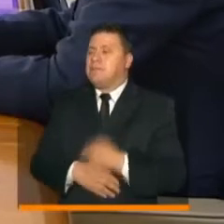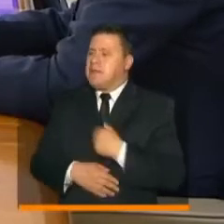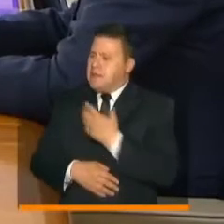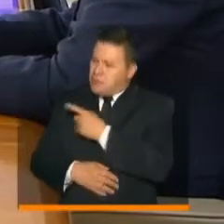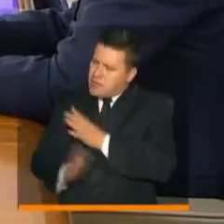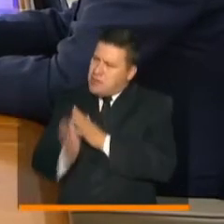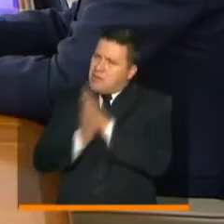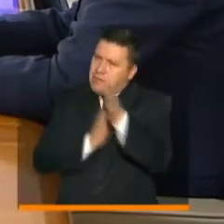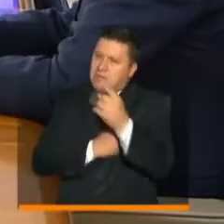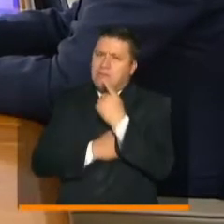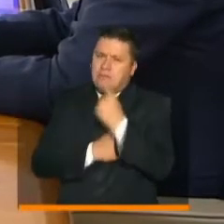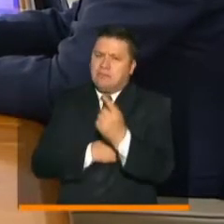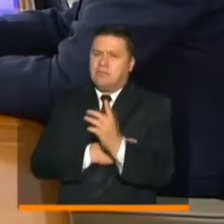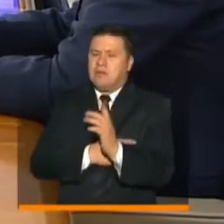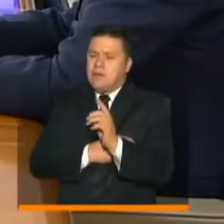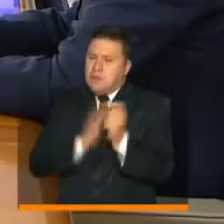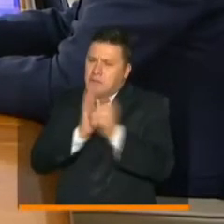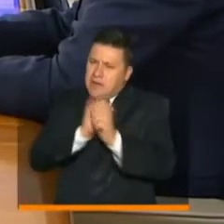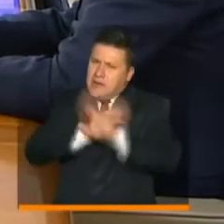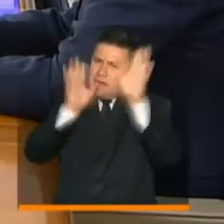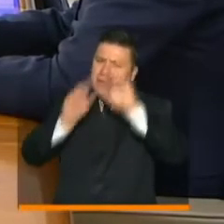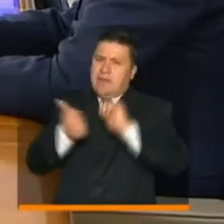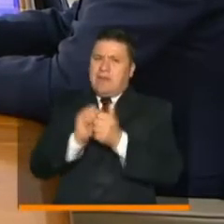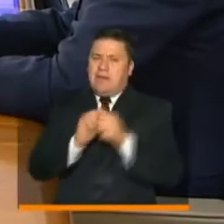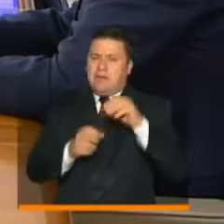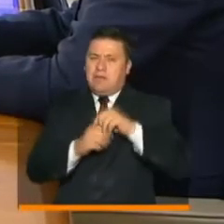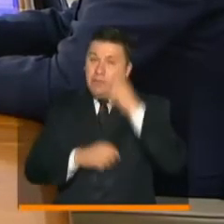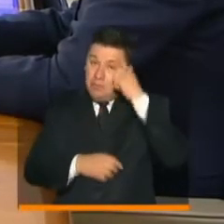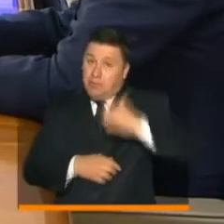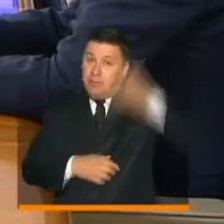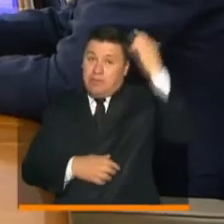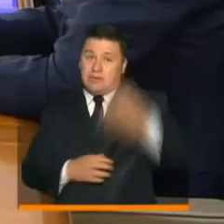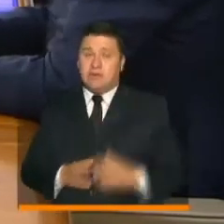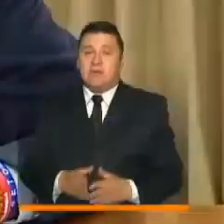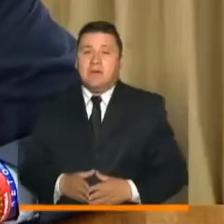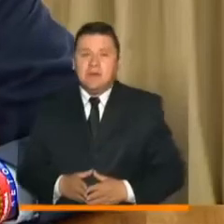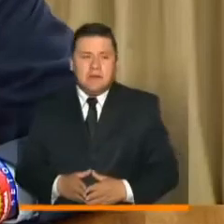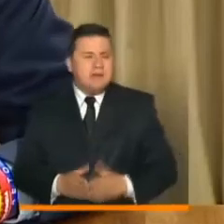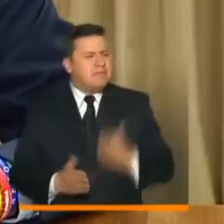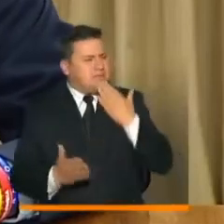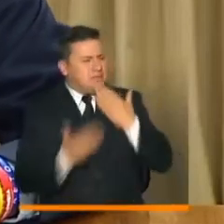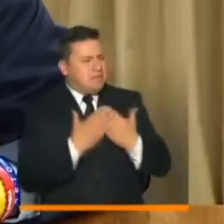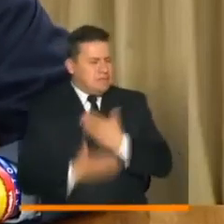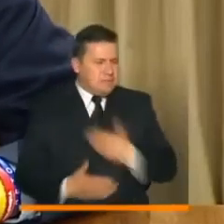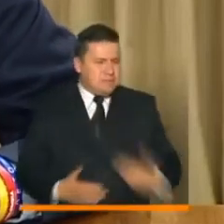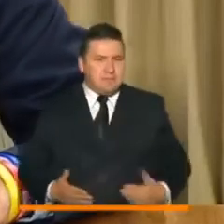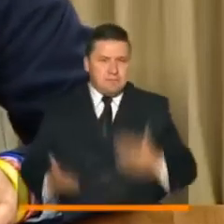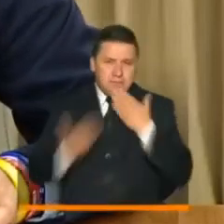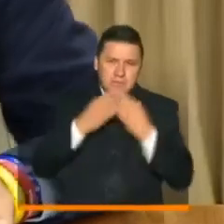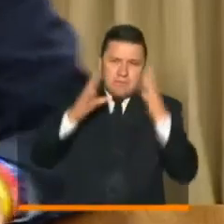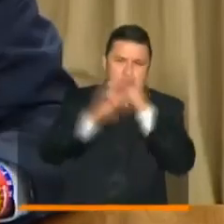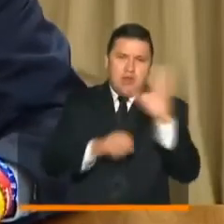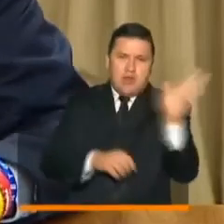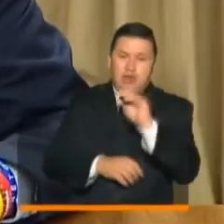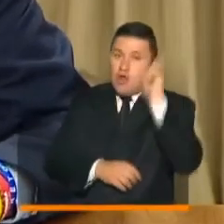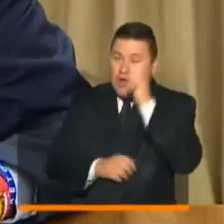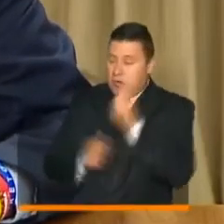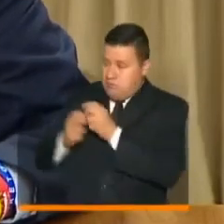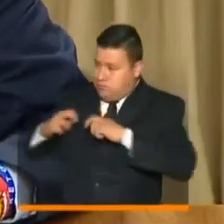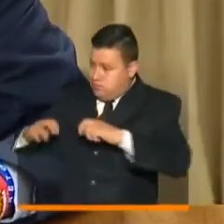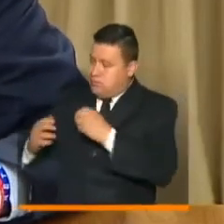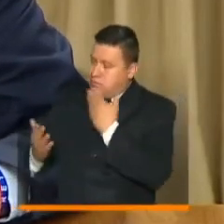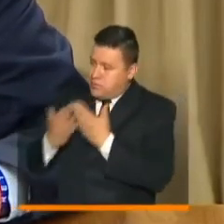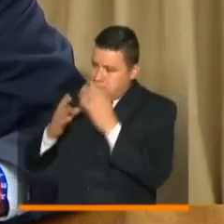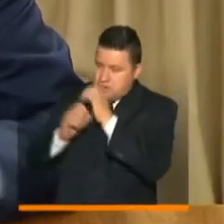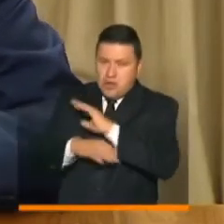Quisiera que usted también le hablara con mucha claridad a esos deportistas de alto rendimiento. Gracias, presidente. Muy buenas noches a los colegas de gobierno y, por